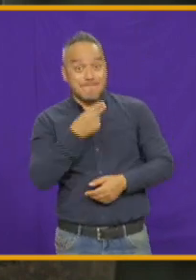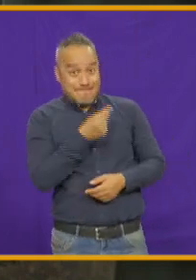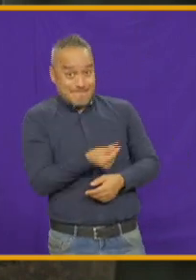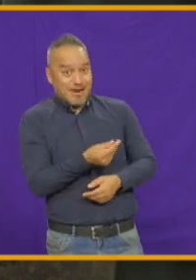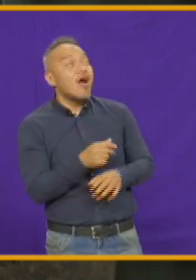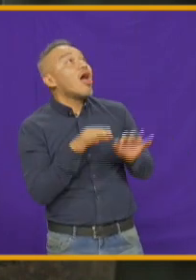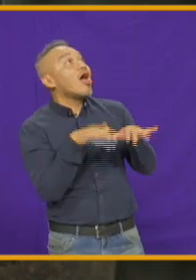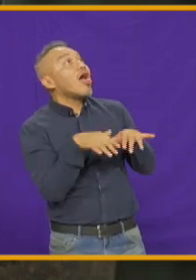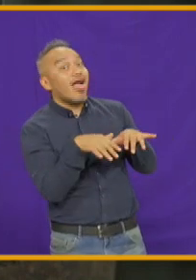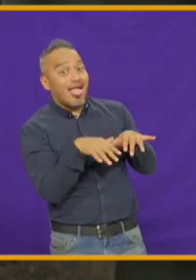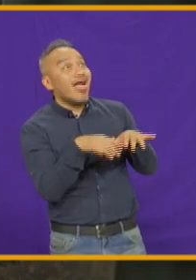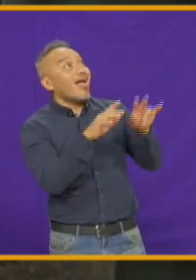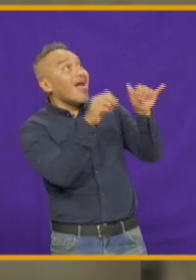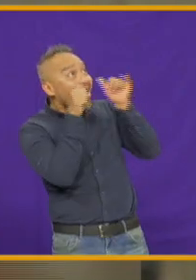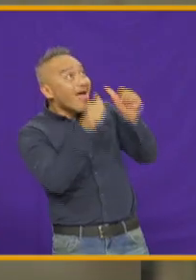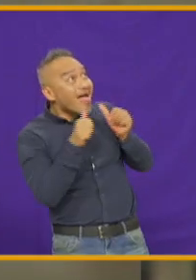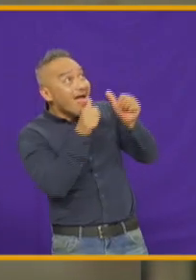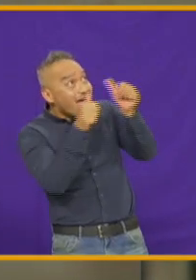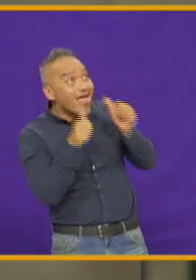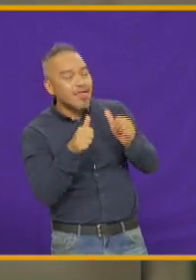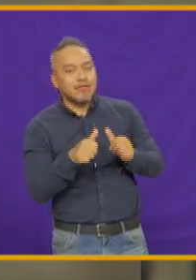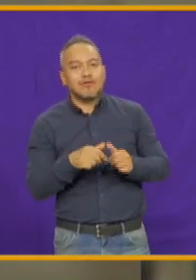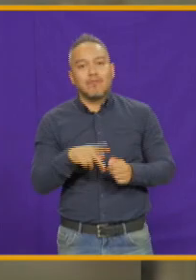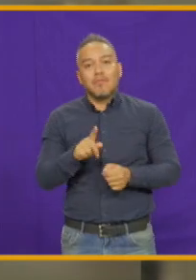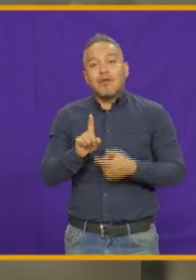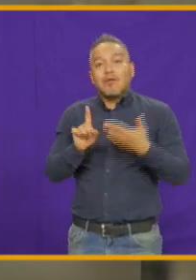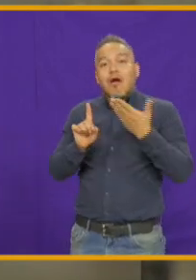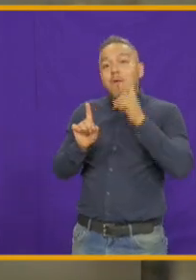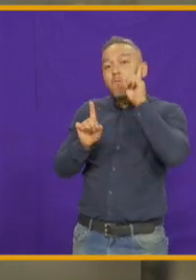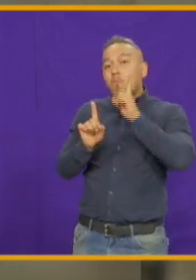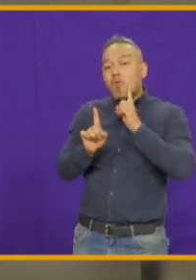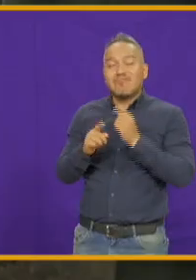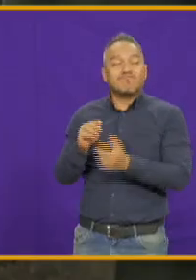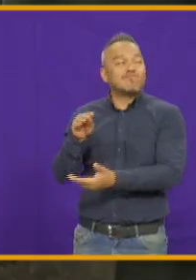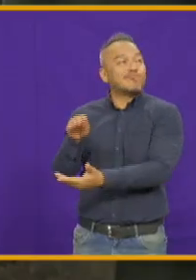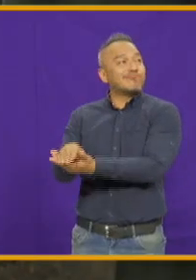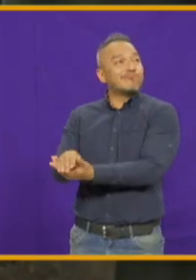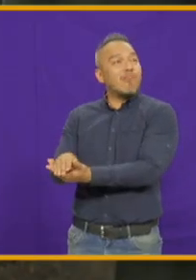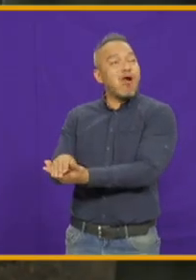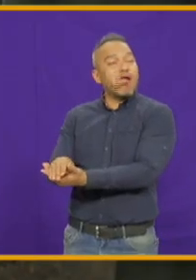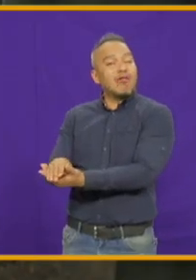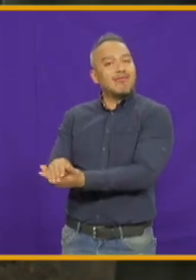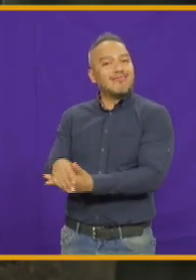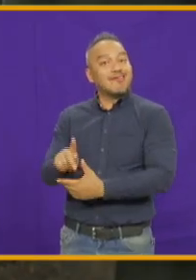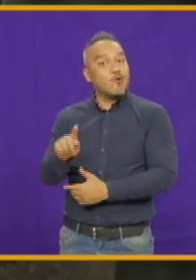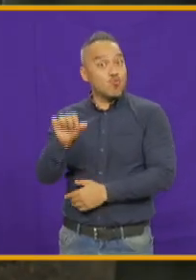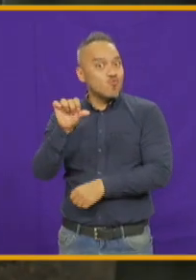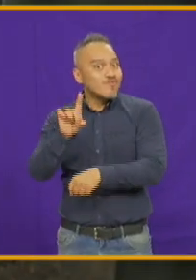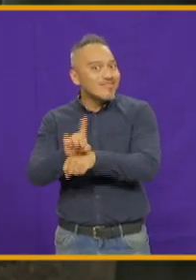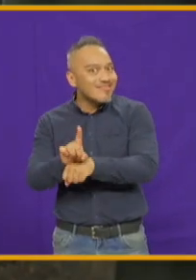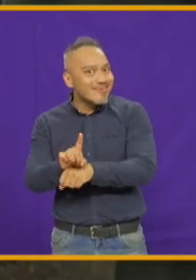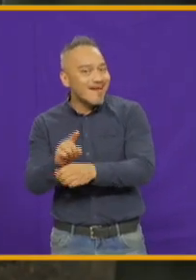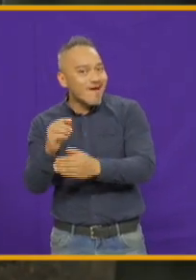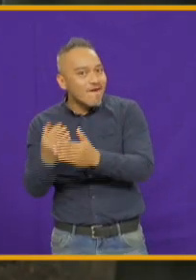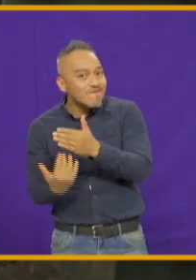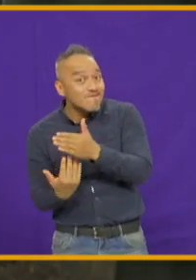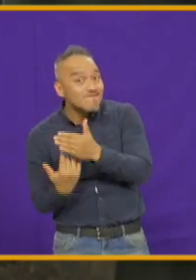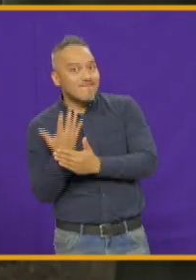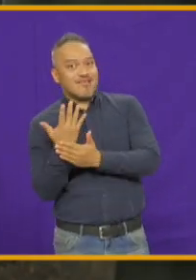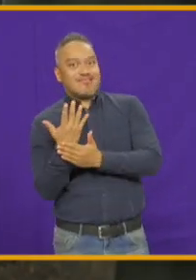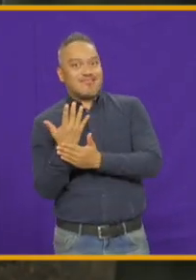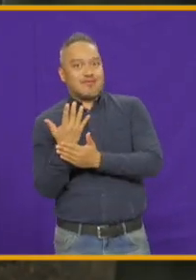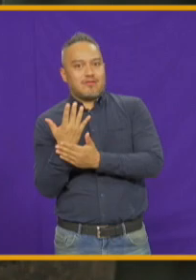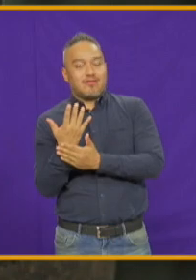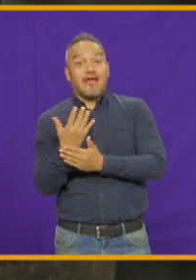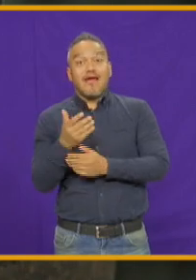que se le ocurría para llamar su atención pero no le servía de nada hasta que una mañana cuando León se despertó